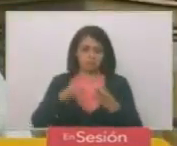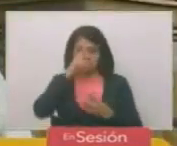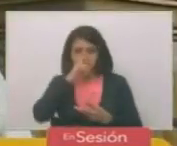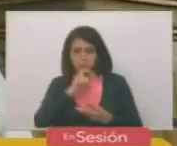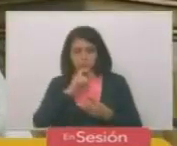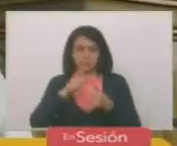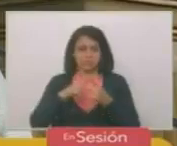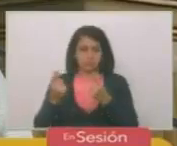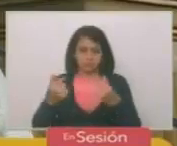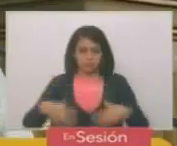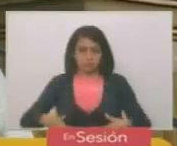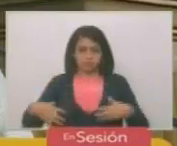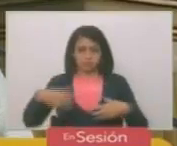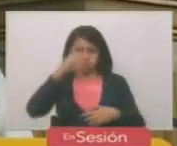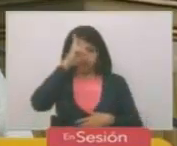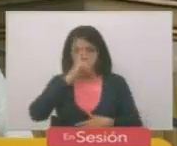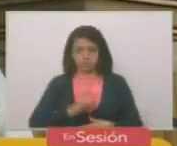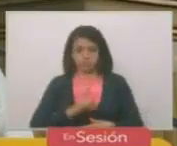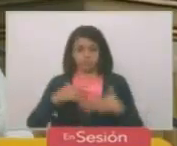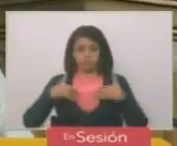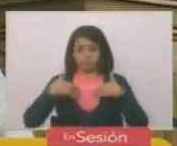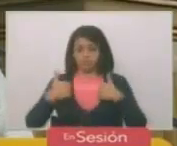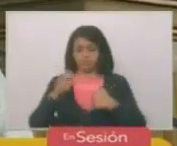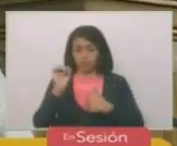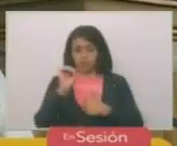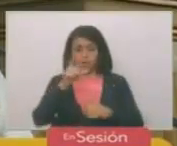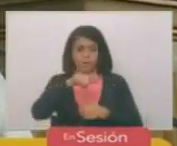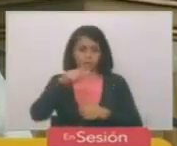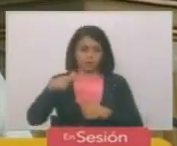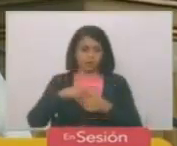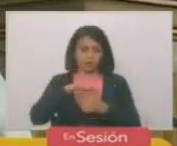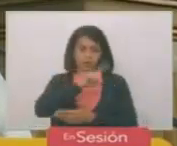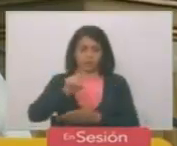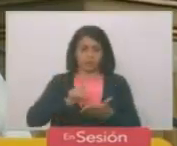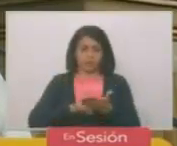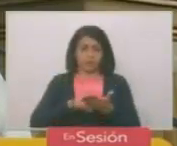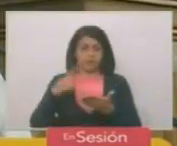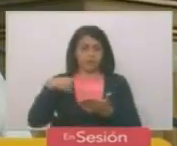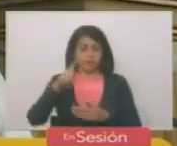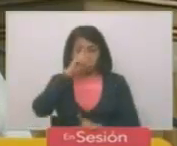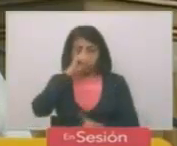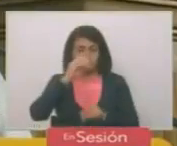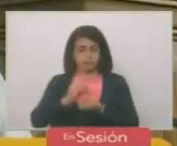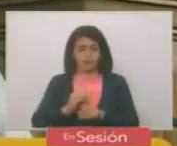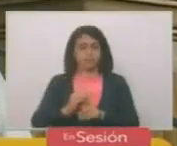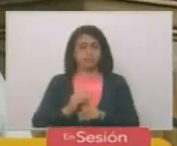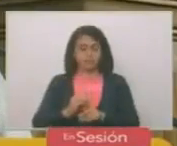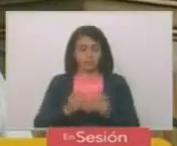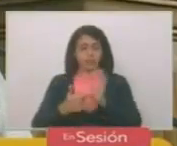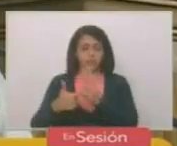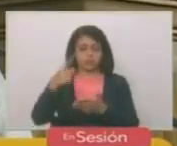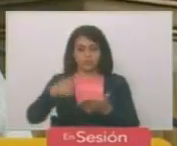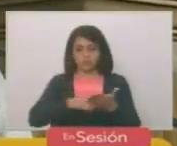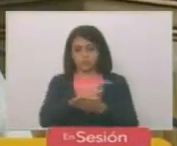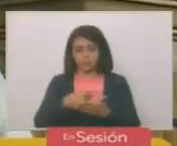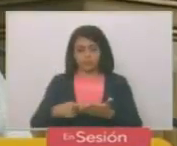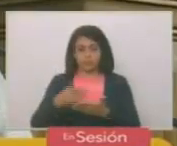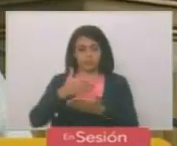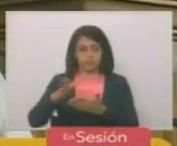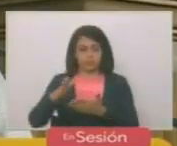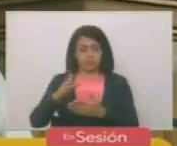económica, discapacidad, condición de salud o aquellas que en general tengan por objeto o resultado anular o menoscabar